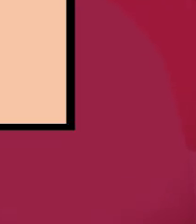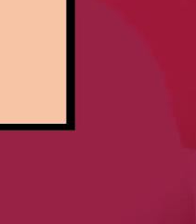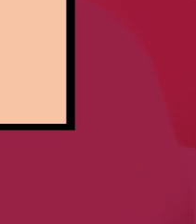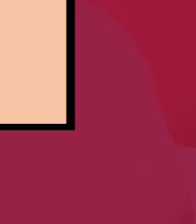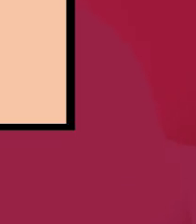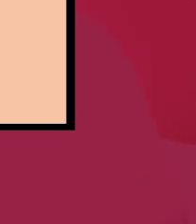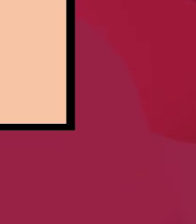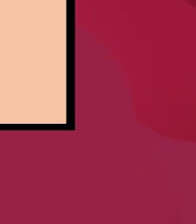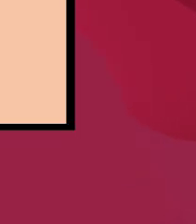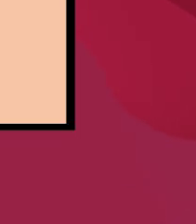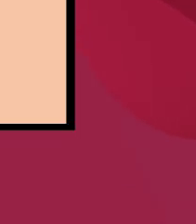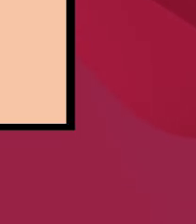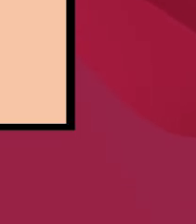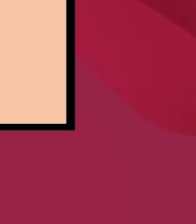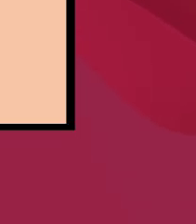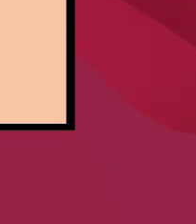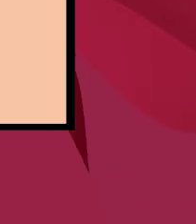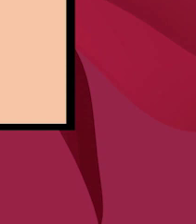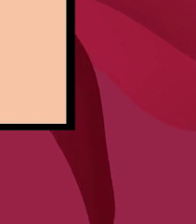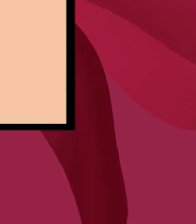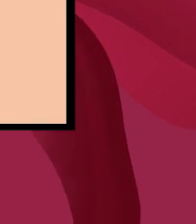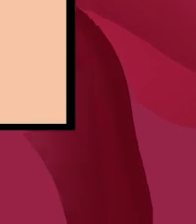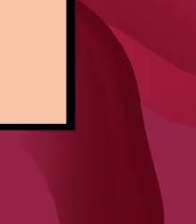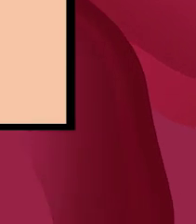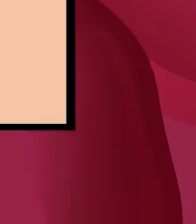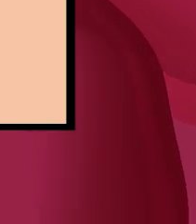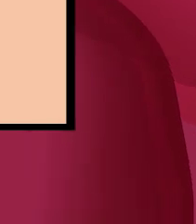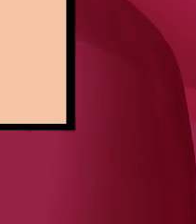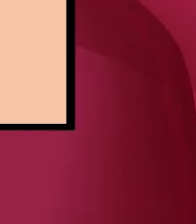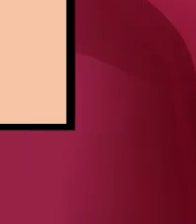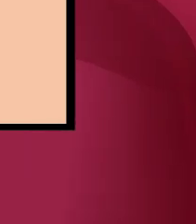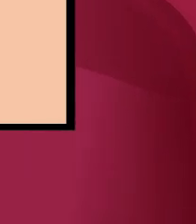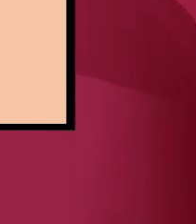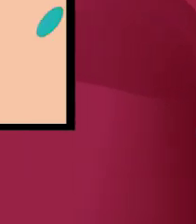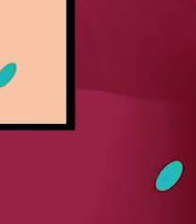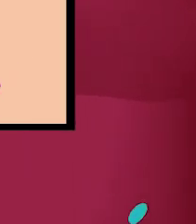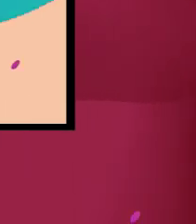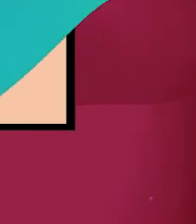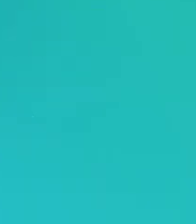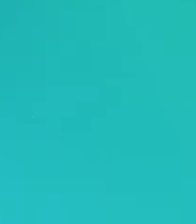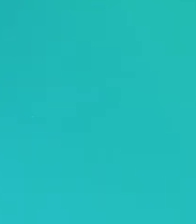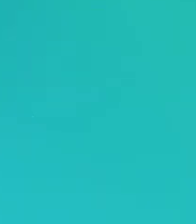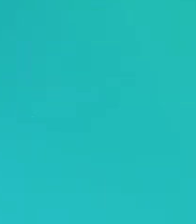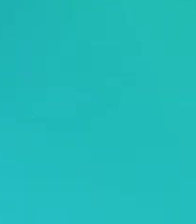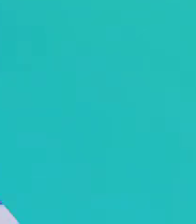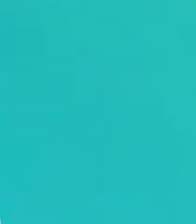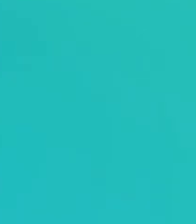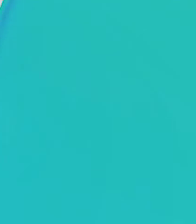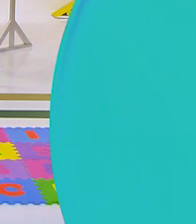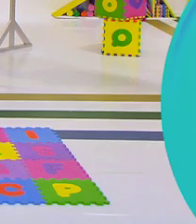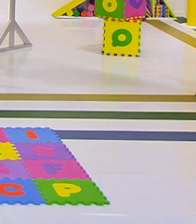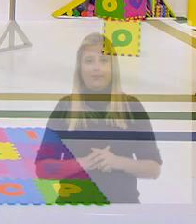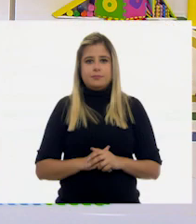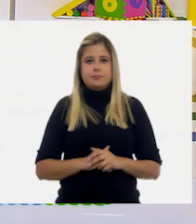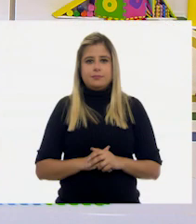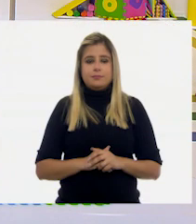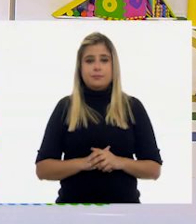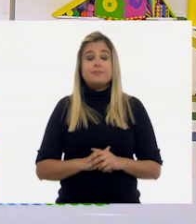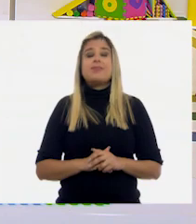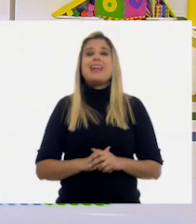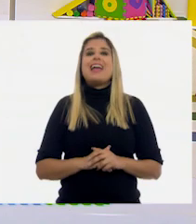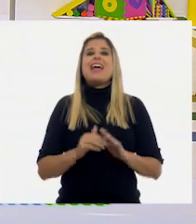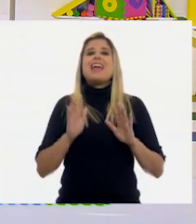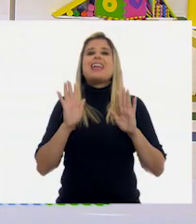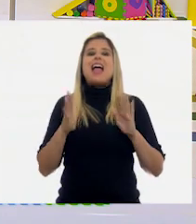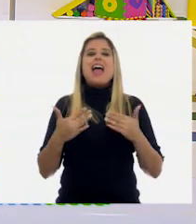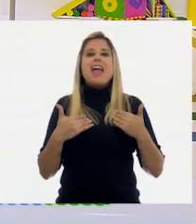Tutucana, shanda ni mayo, ichi, ajinoyo, iñu, anani ve ecunillo. Ah, ya entendí, maestra